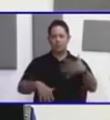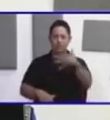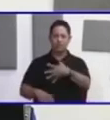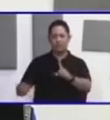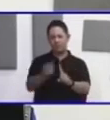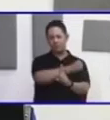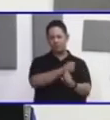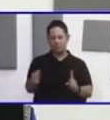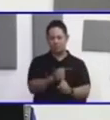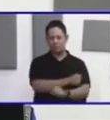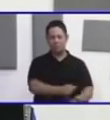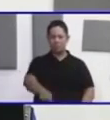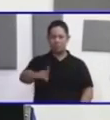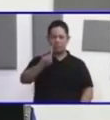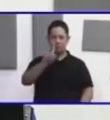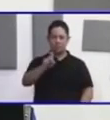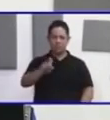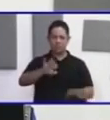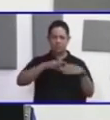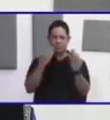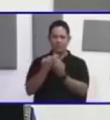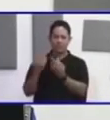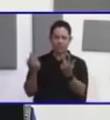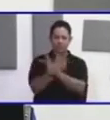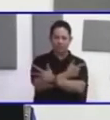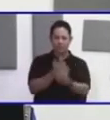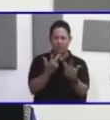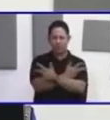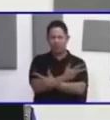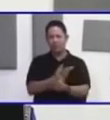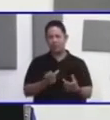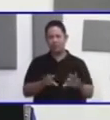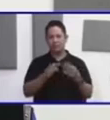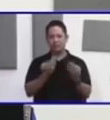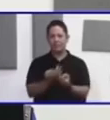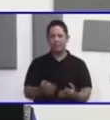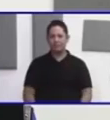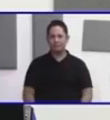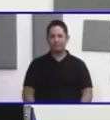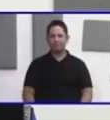personales y 6 casos de violencia intrafamiliar. Así las cosas,